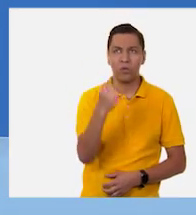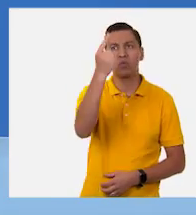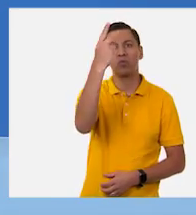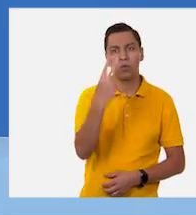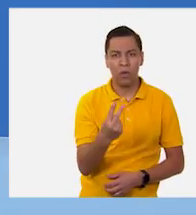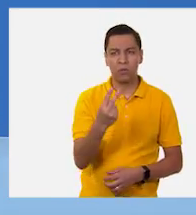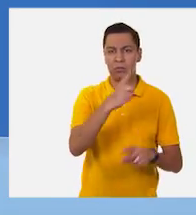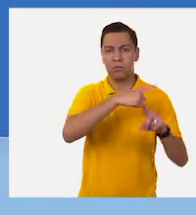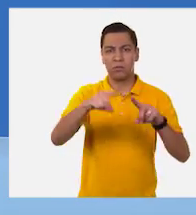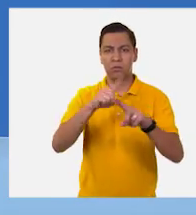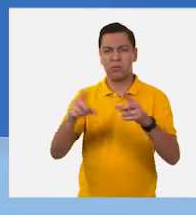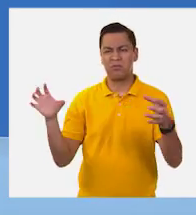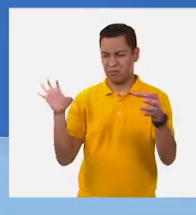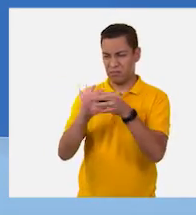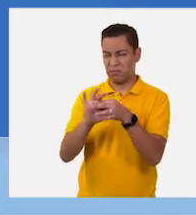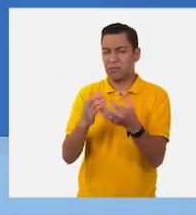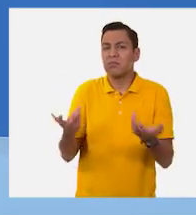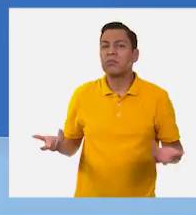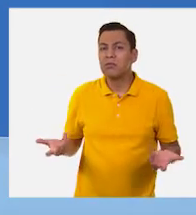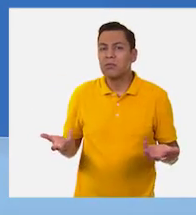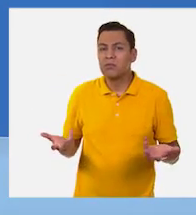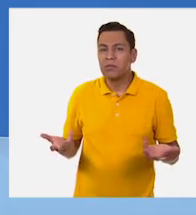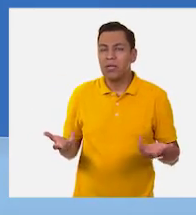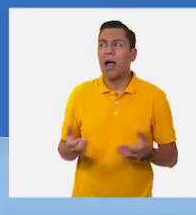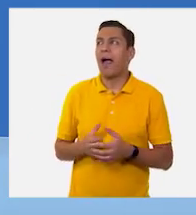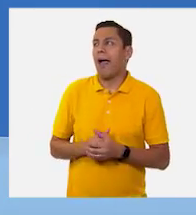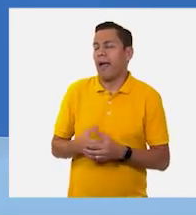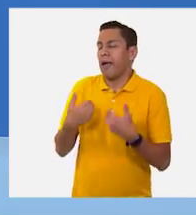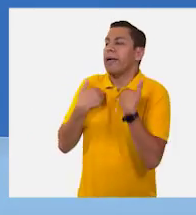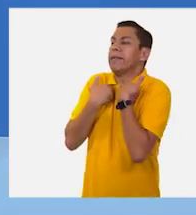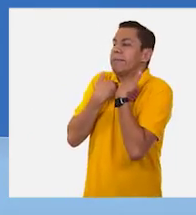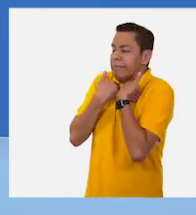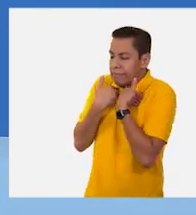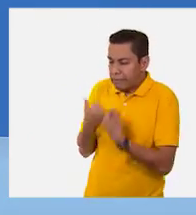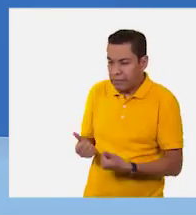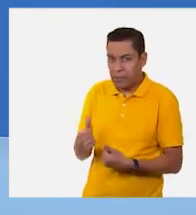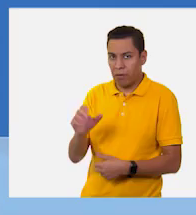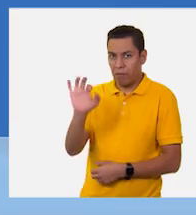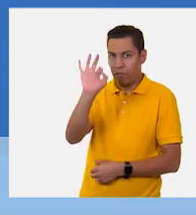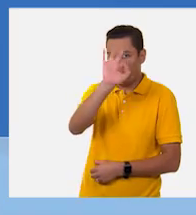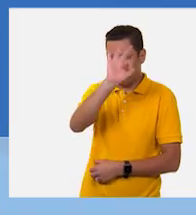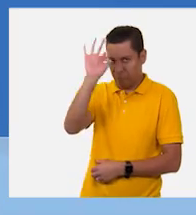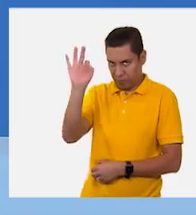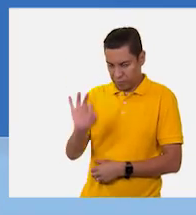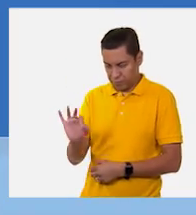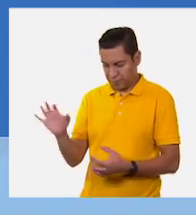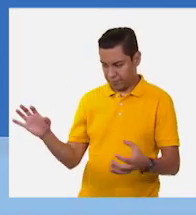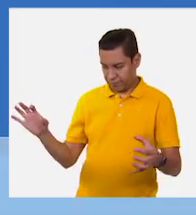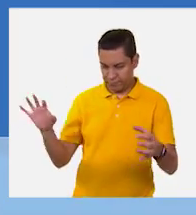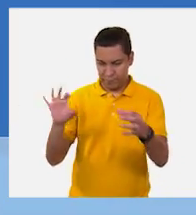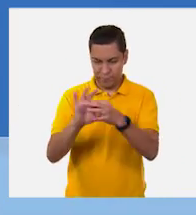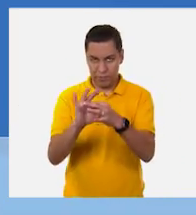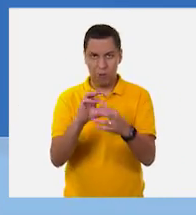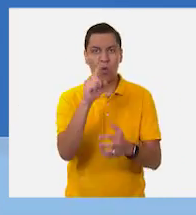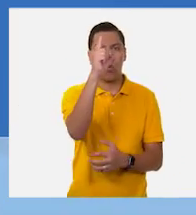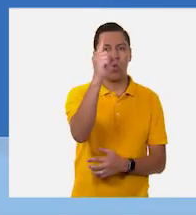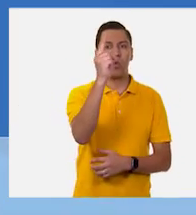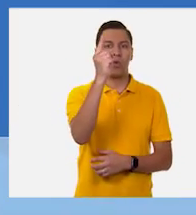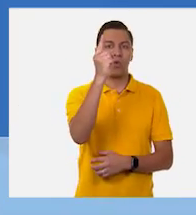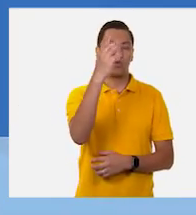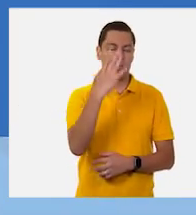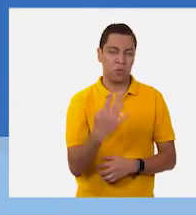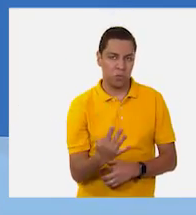podemos conocer la fracción que nos están descontando cuando adquirimos un producto. Y a su vez, que tanto